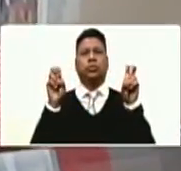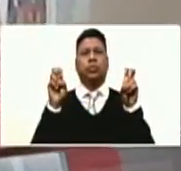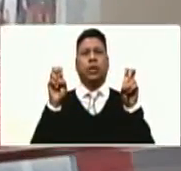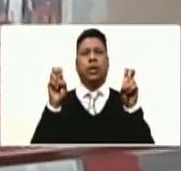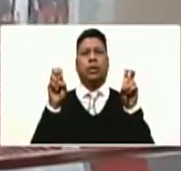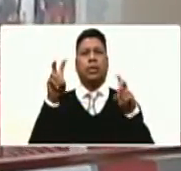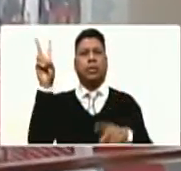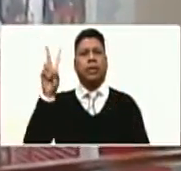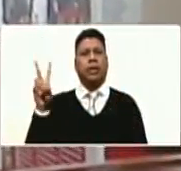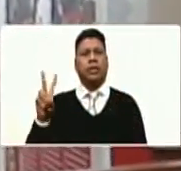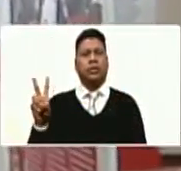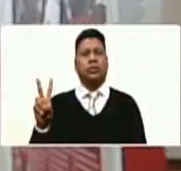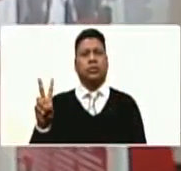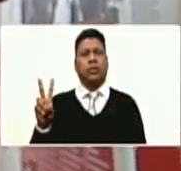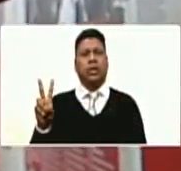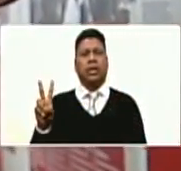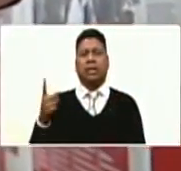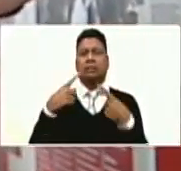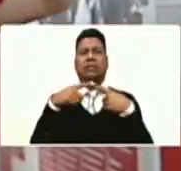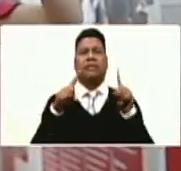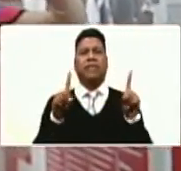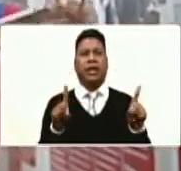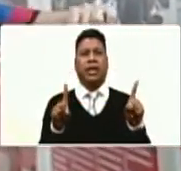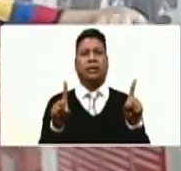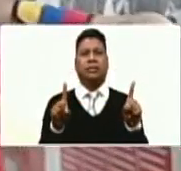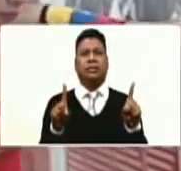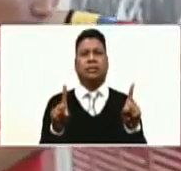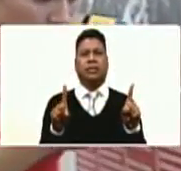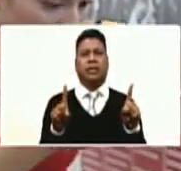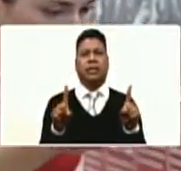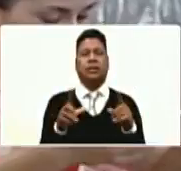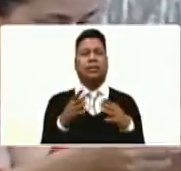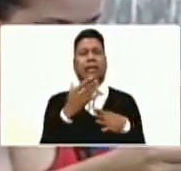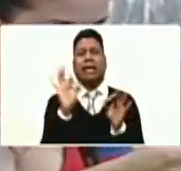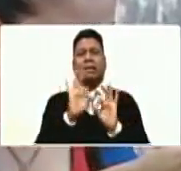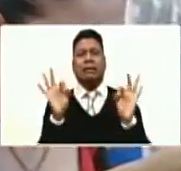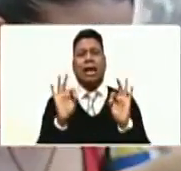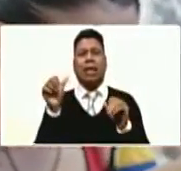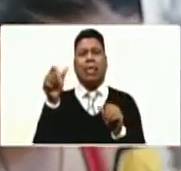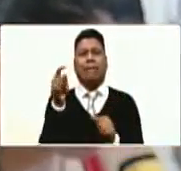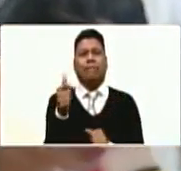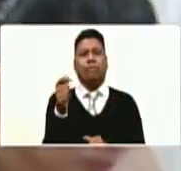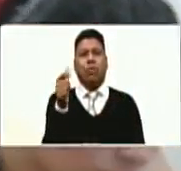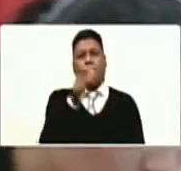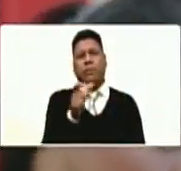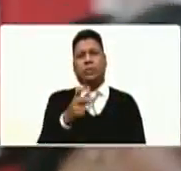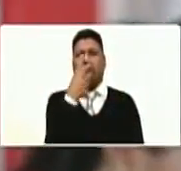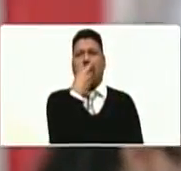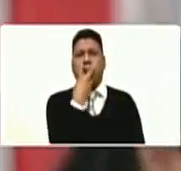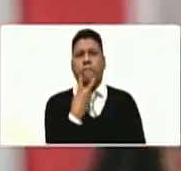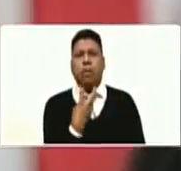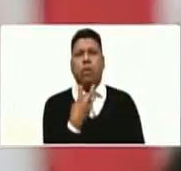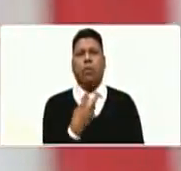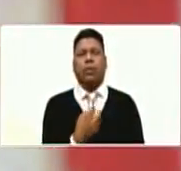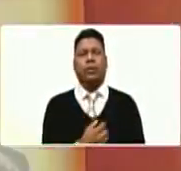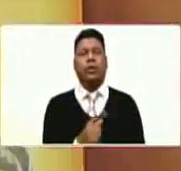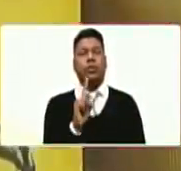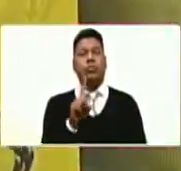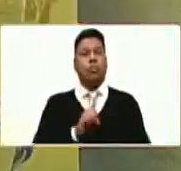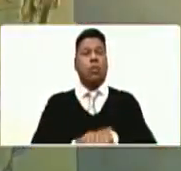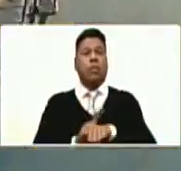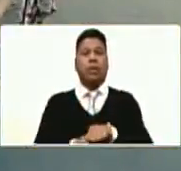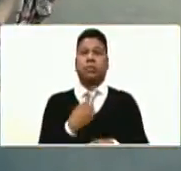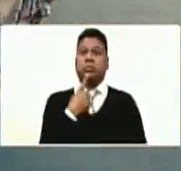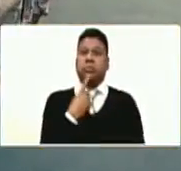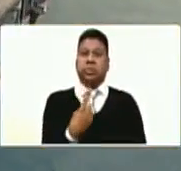distinto a la exclusión y la pobreza que embargaron a Venezuela en el pasado, y que en un momento de clara dificultad como el